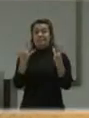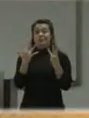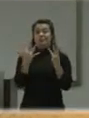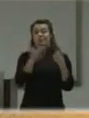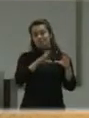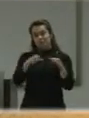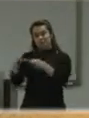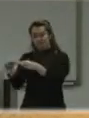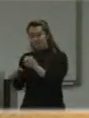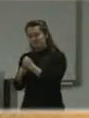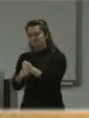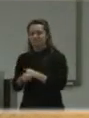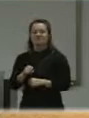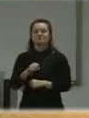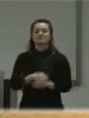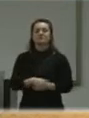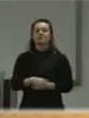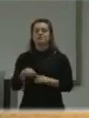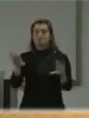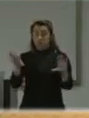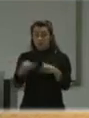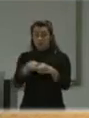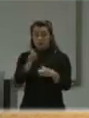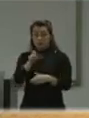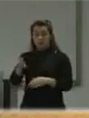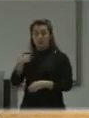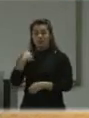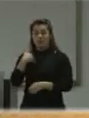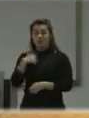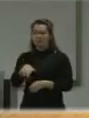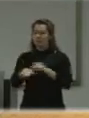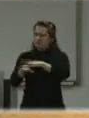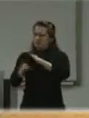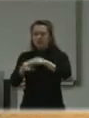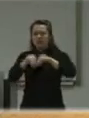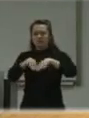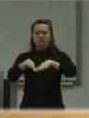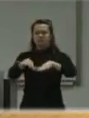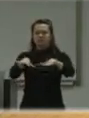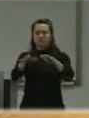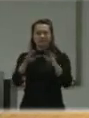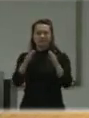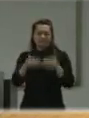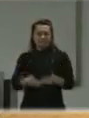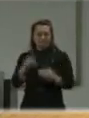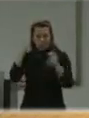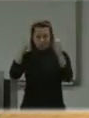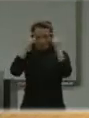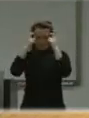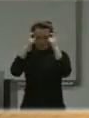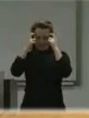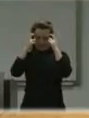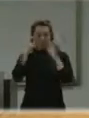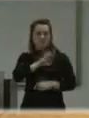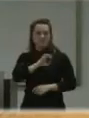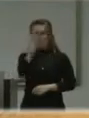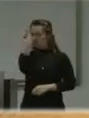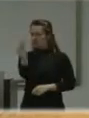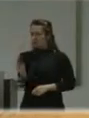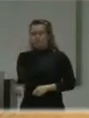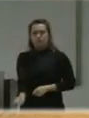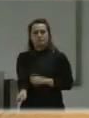con el equipo o con el grupo de jóvenes multiplicadores con discapacidad cognitiva trabajamos los días sábado